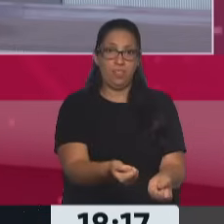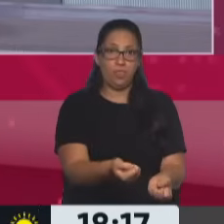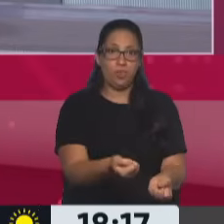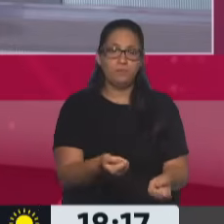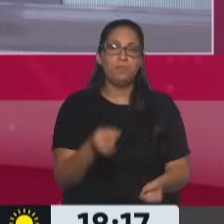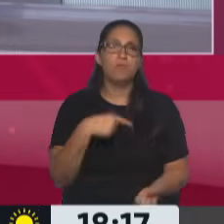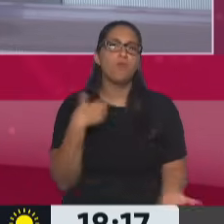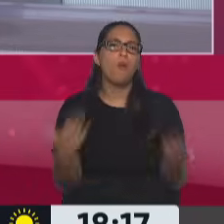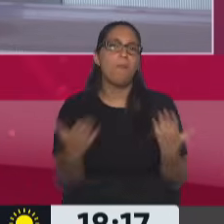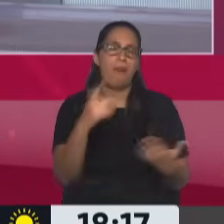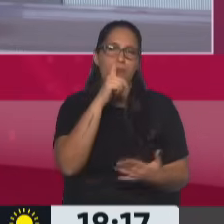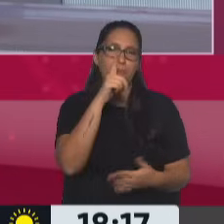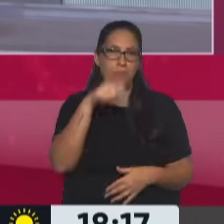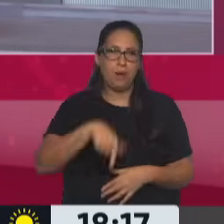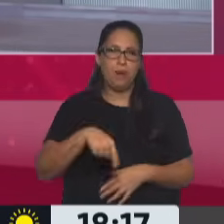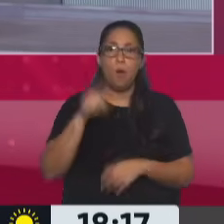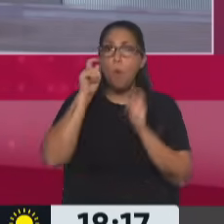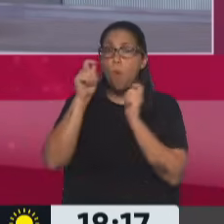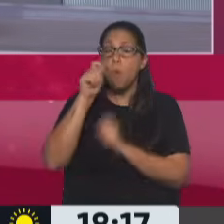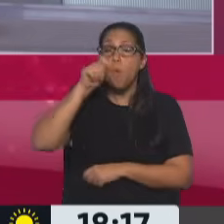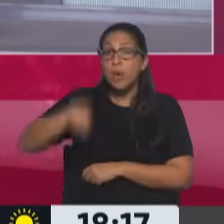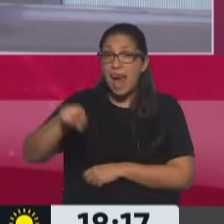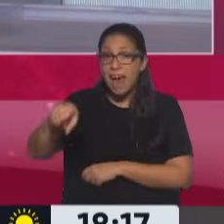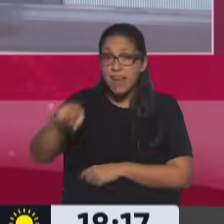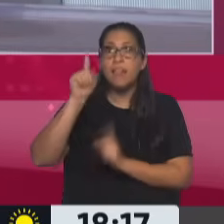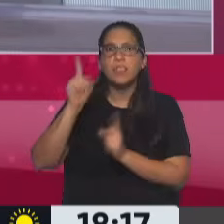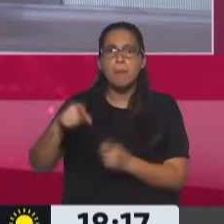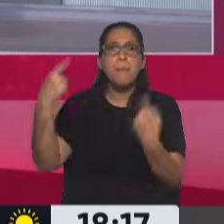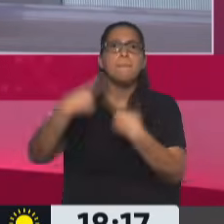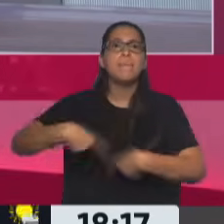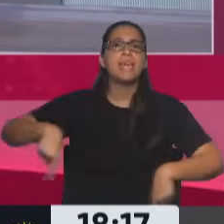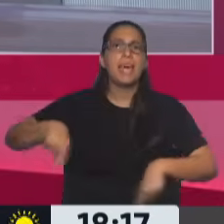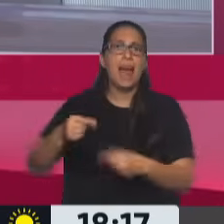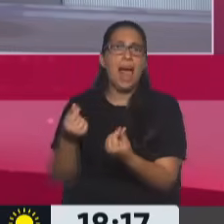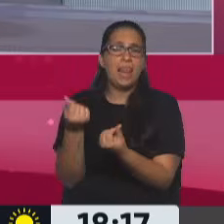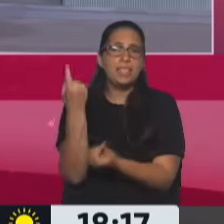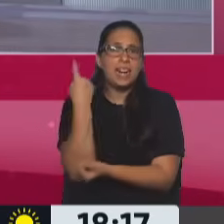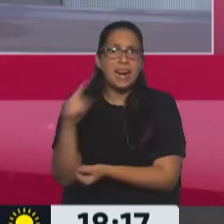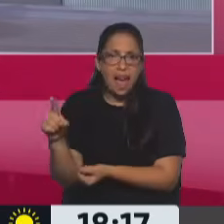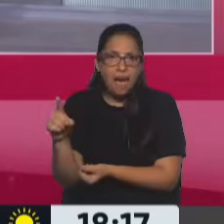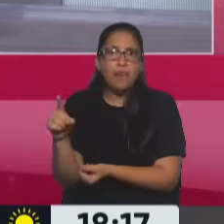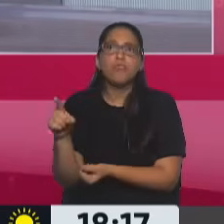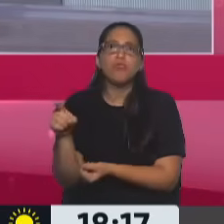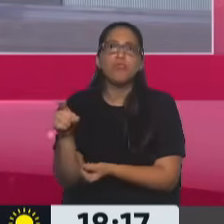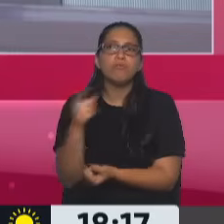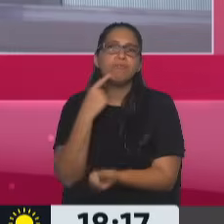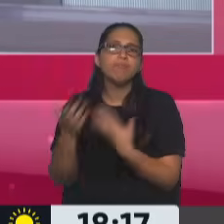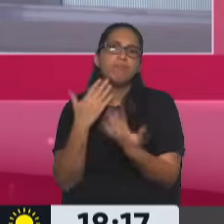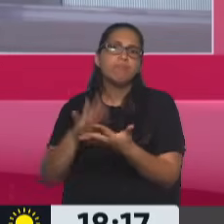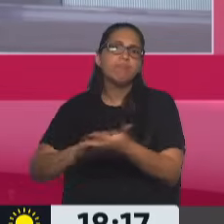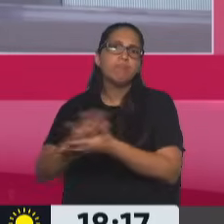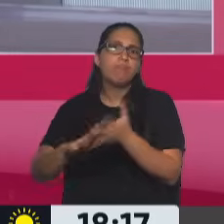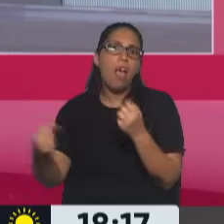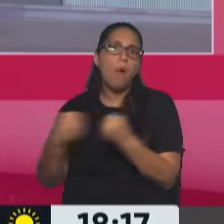paralelo rápido. Con Ucrania negoció un acuerdo por minerales raros y de esa forma liberó una serie de